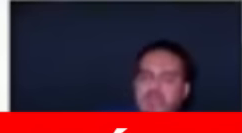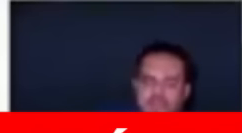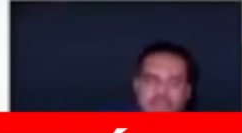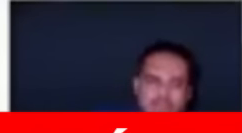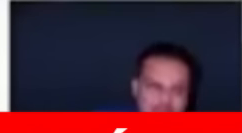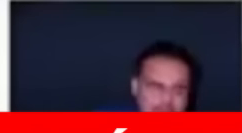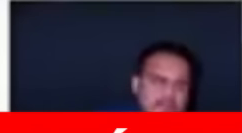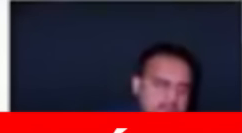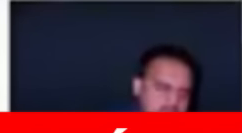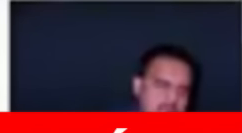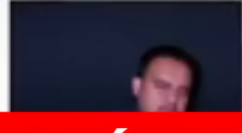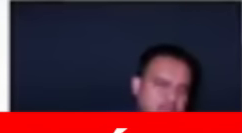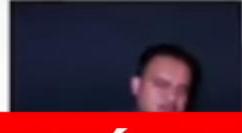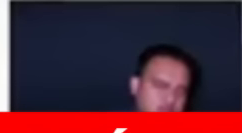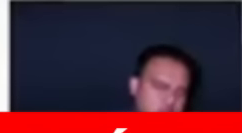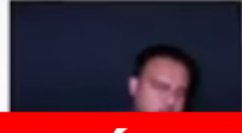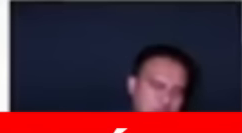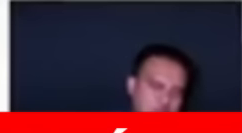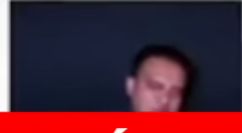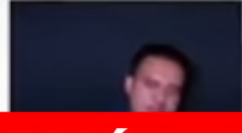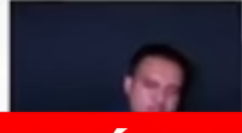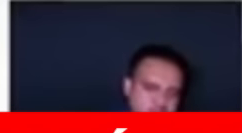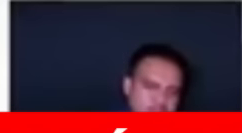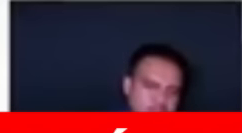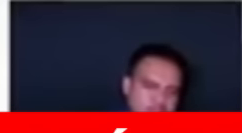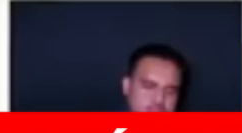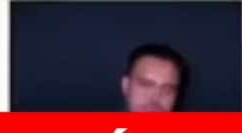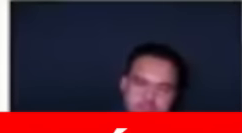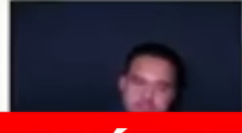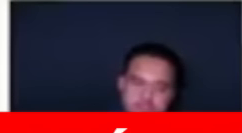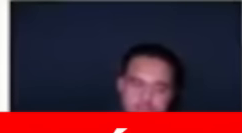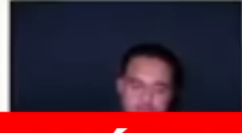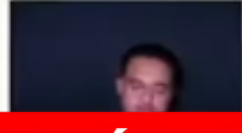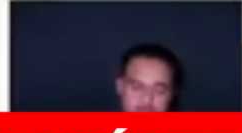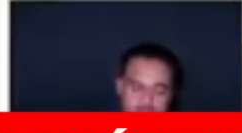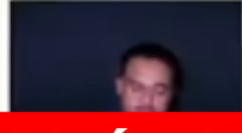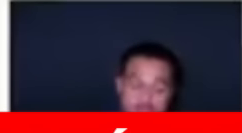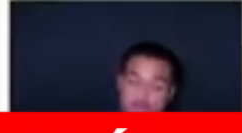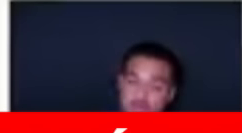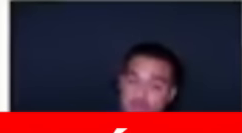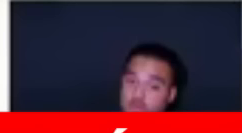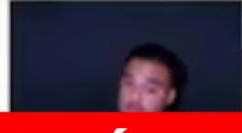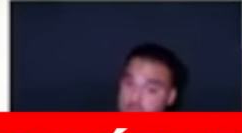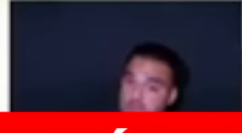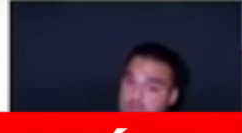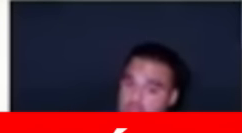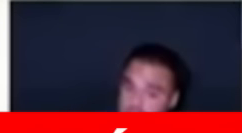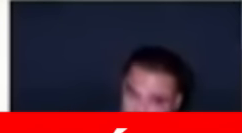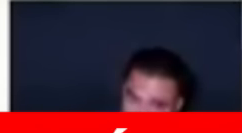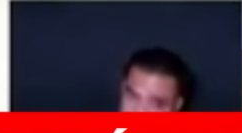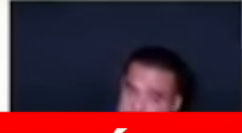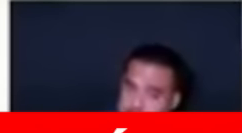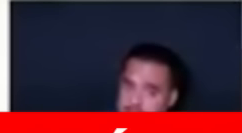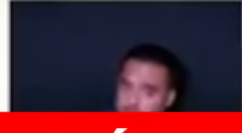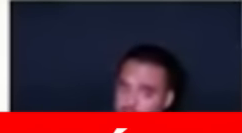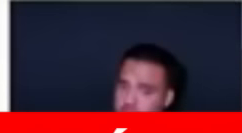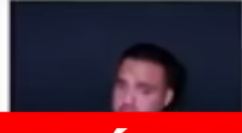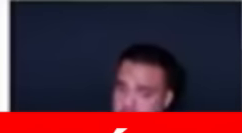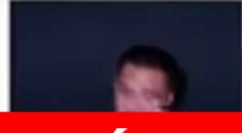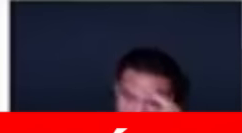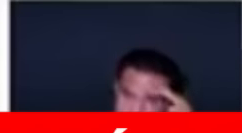del crimen. Y si no entienden, se lo decimos fuerte y claro: lo que